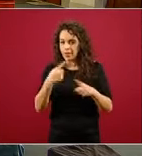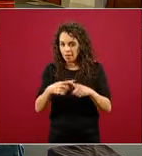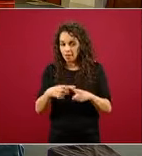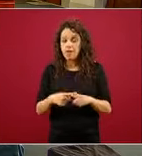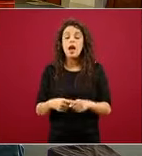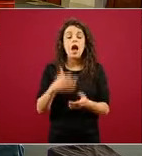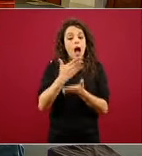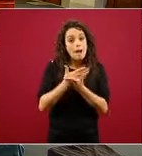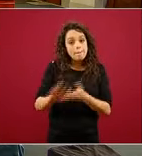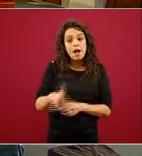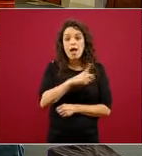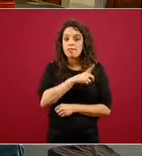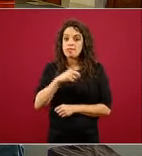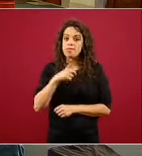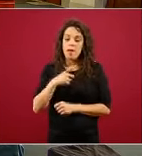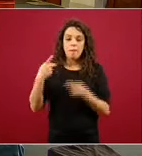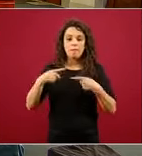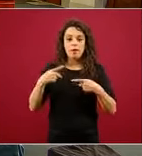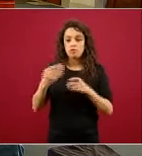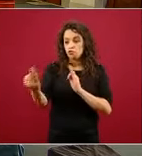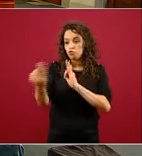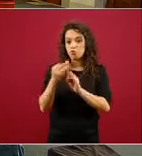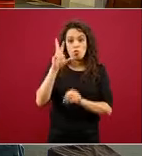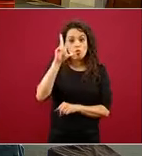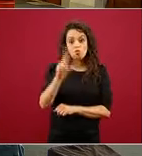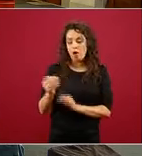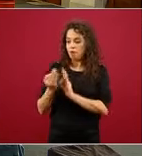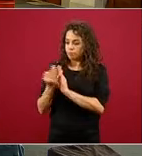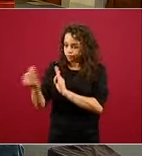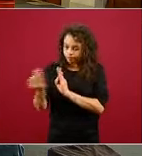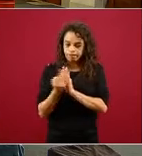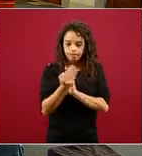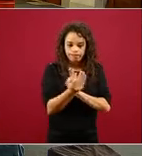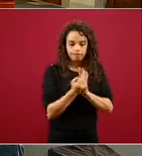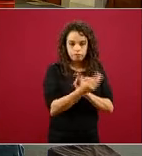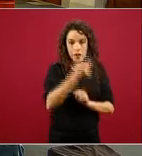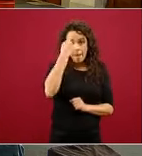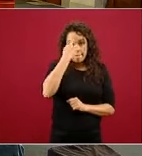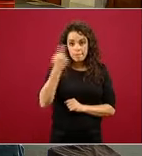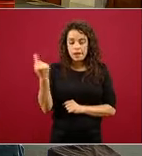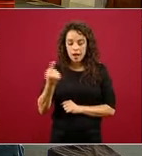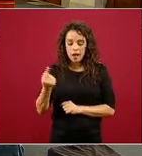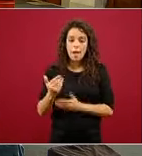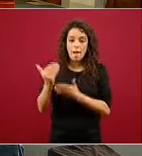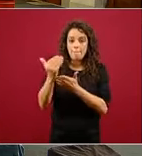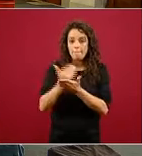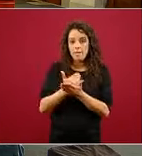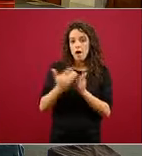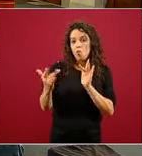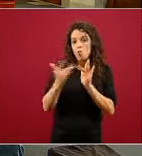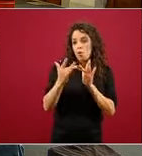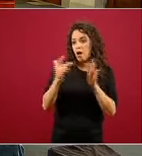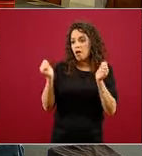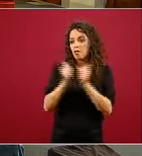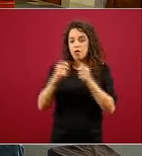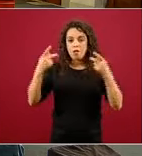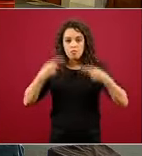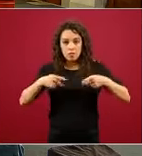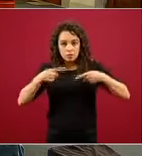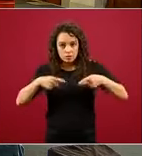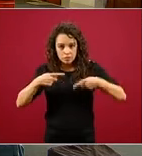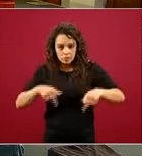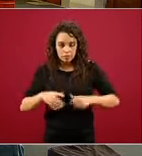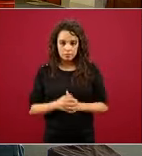sana distancia ya la conocen, son medidas para reducir el contacto entre las personas que involucran cierto espaciamiento